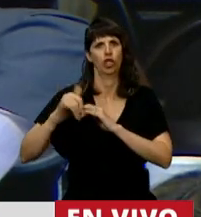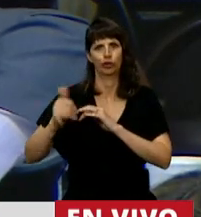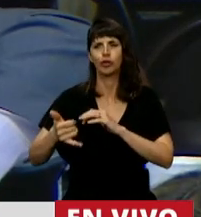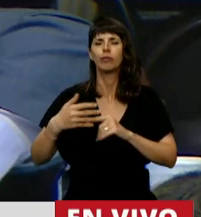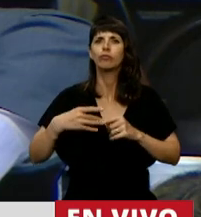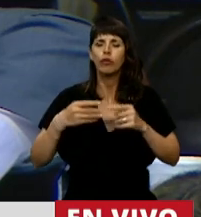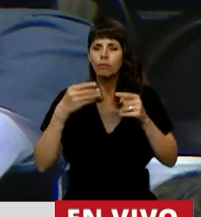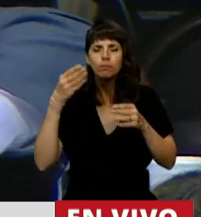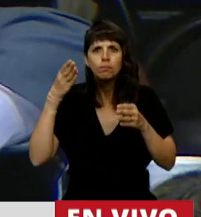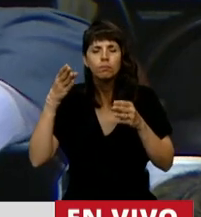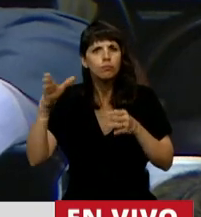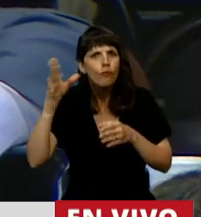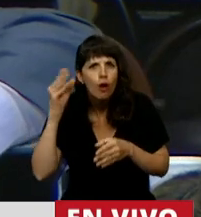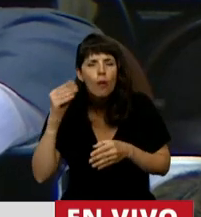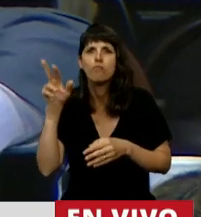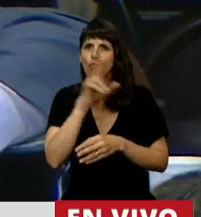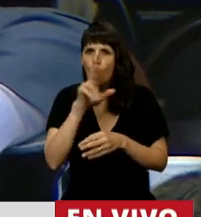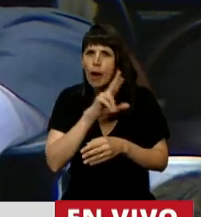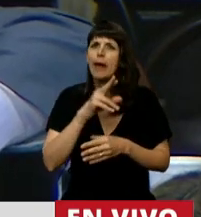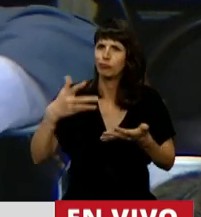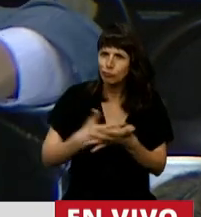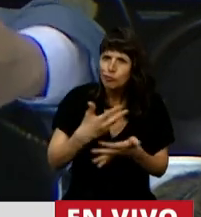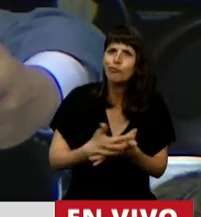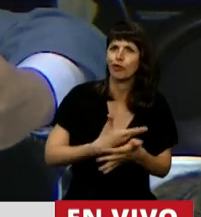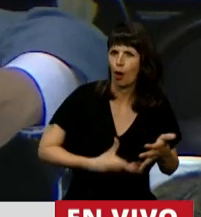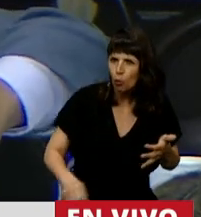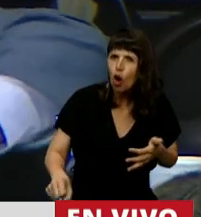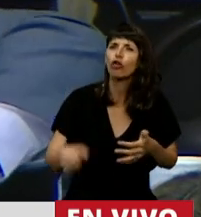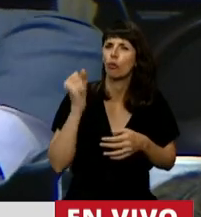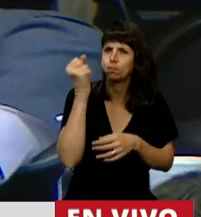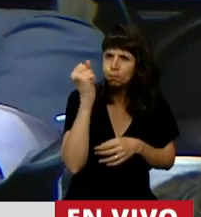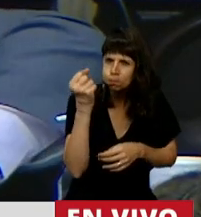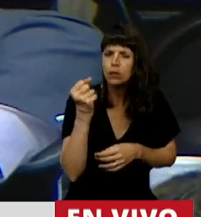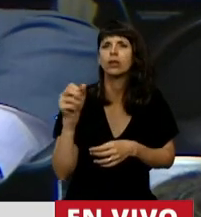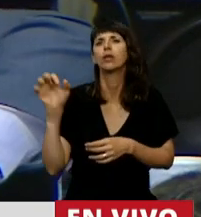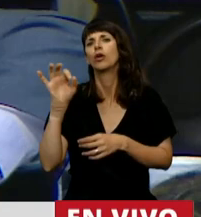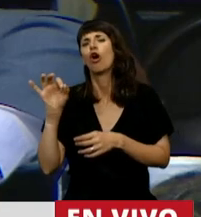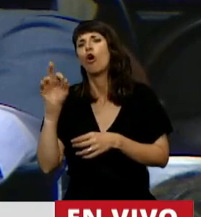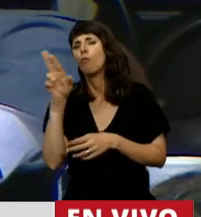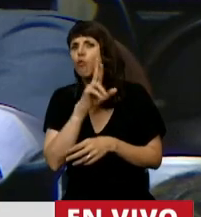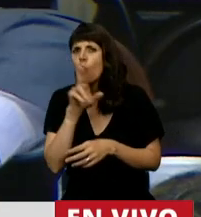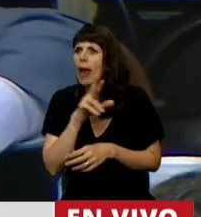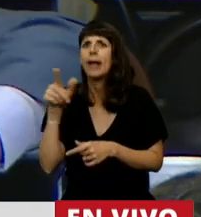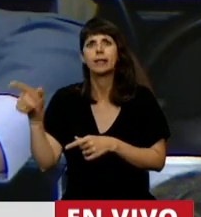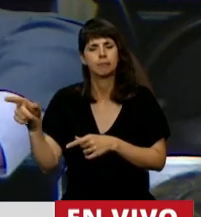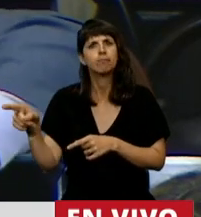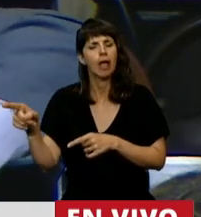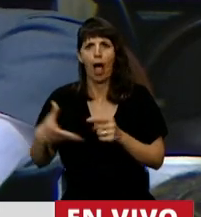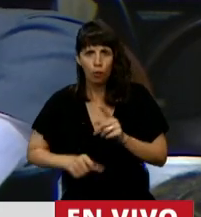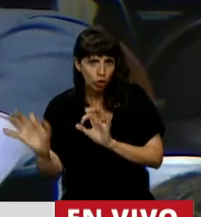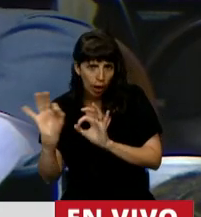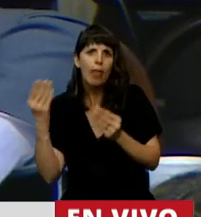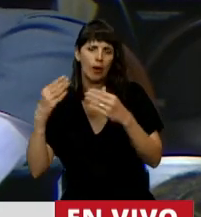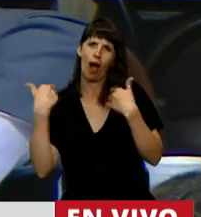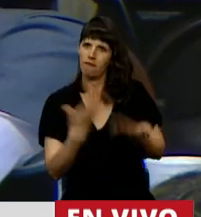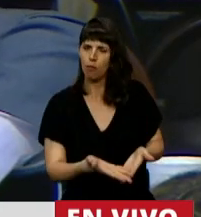situación, a mujeres que no la han enfrentado pero que están a favor, mujeres que están en contra.